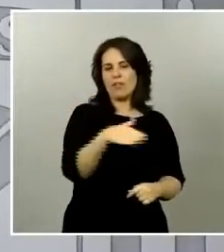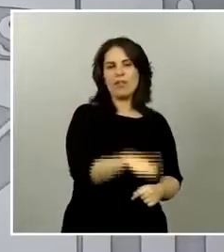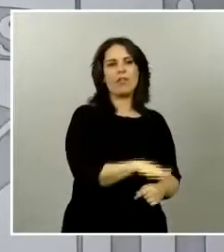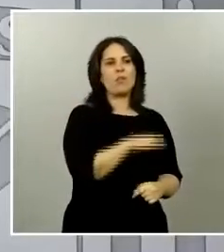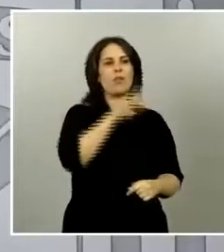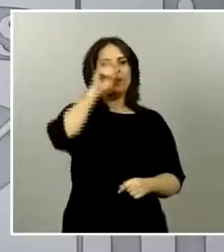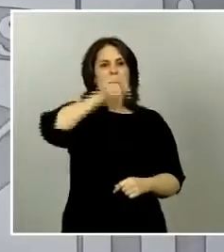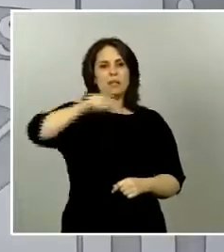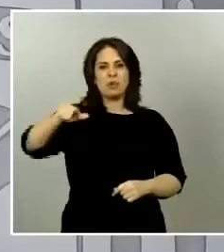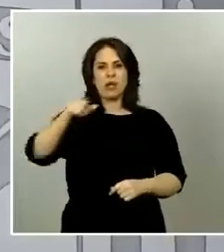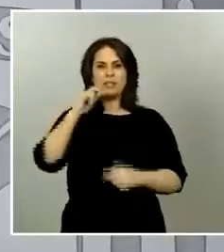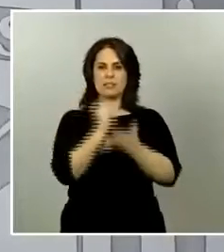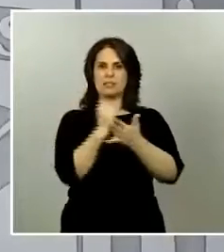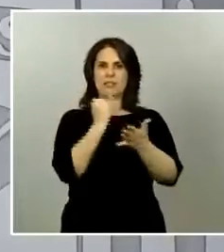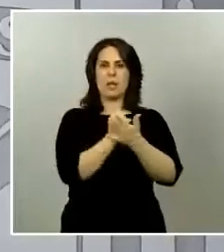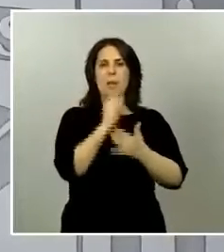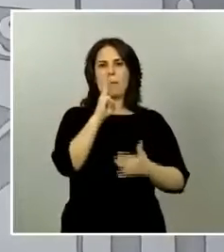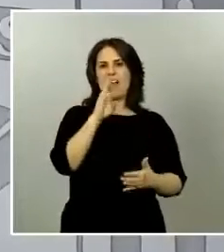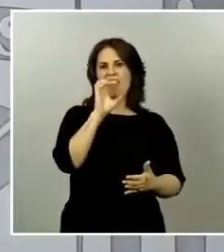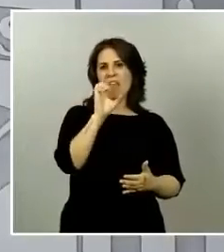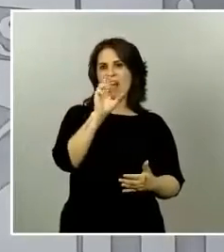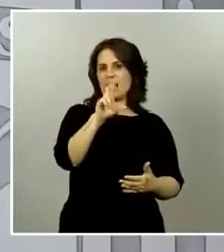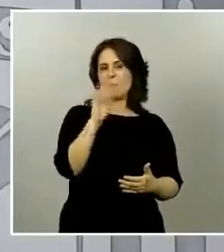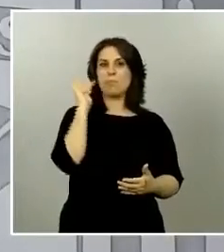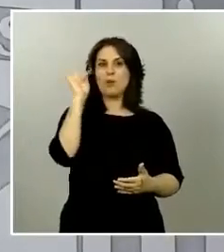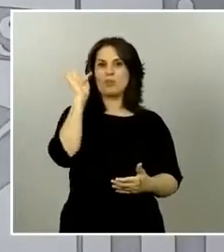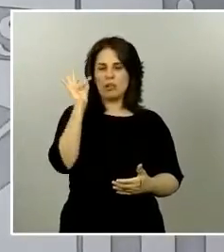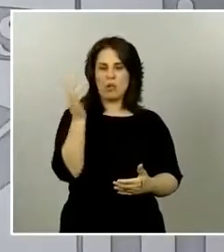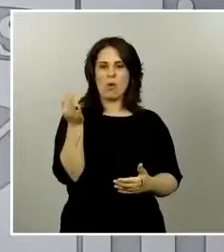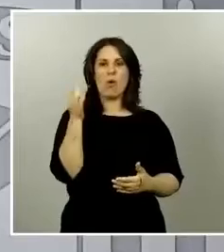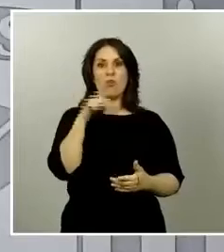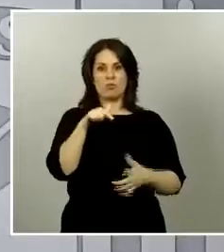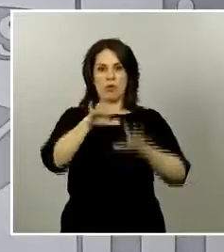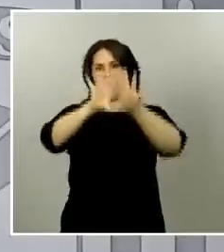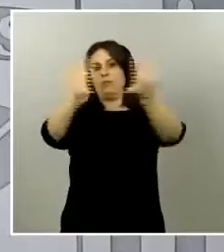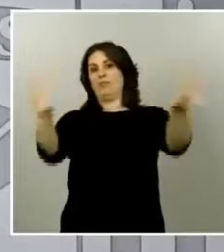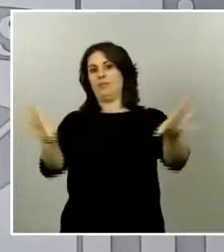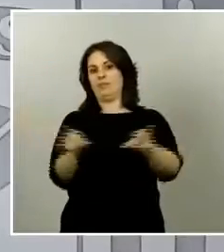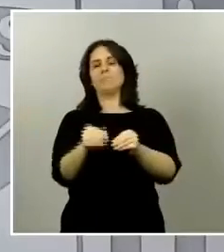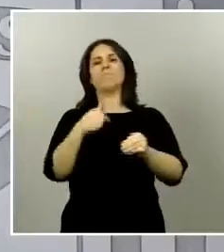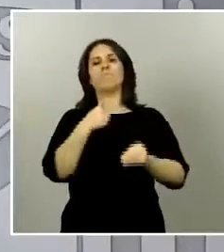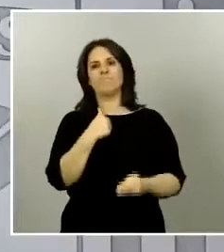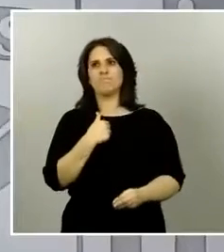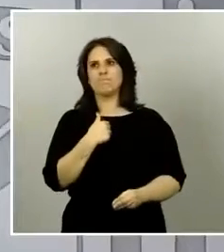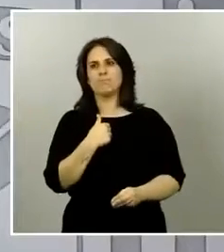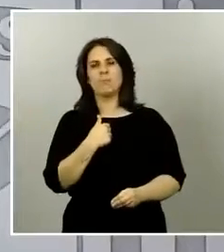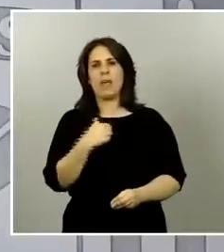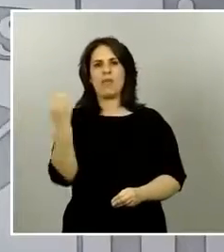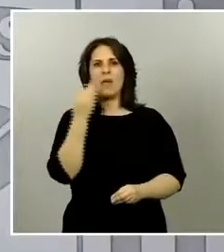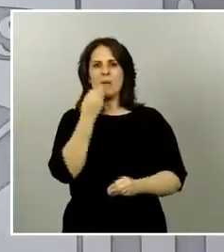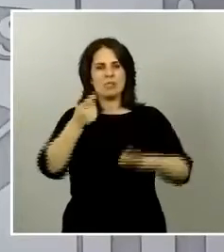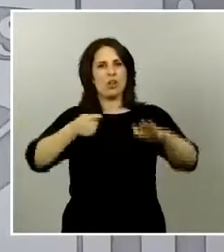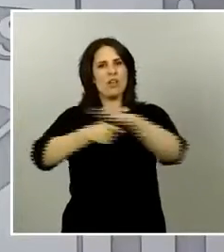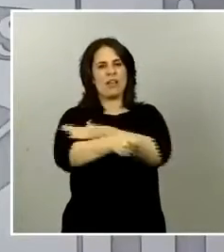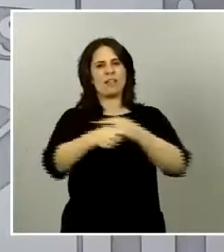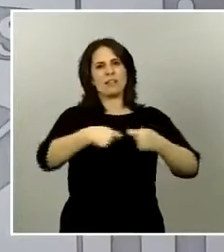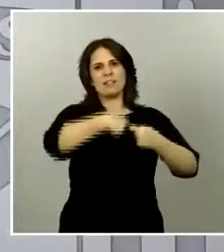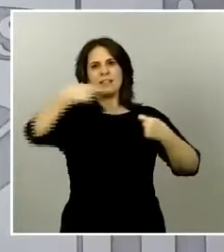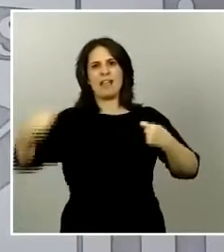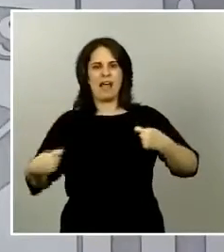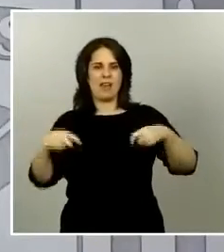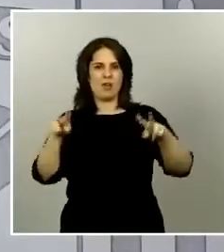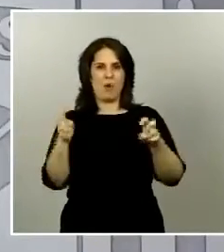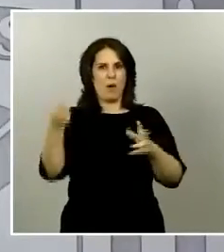personas hospitalizadas, los fallecidos, las personas positivas en los test PCR, los que nos darán el criterio